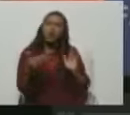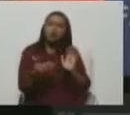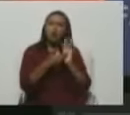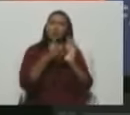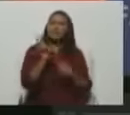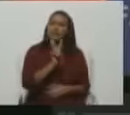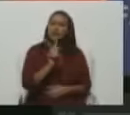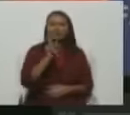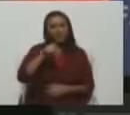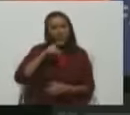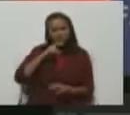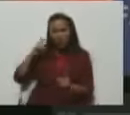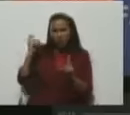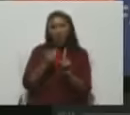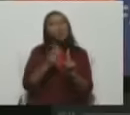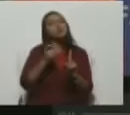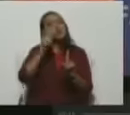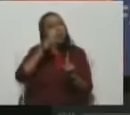contra